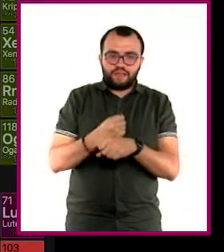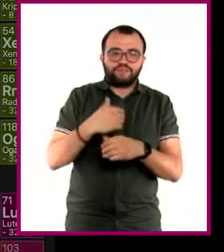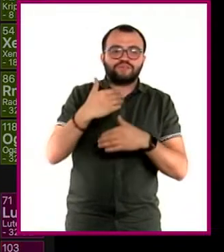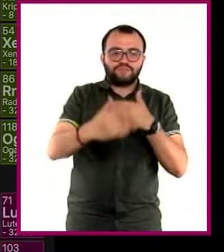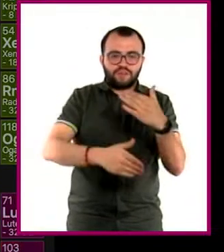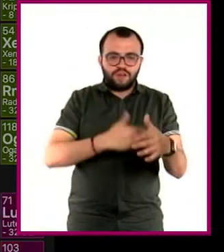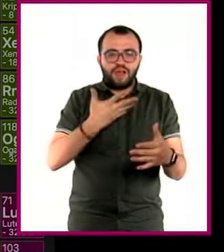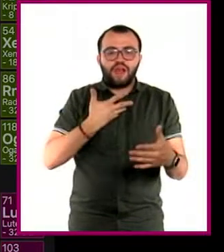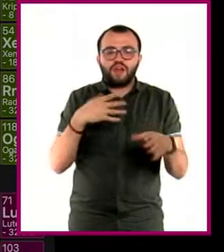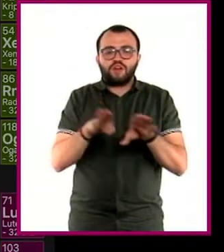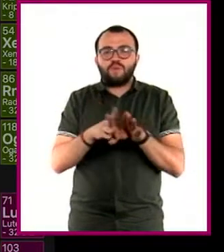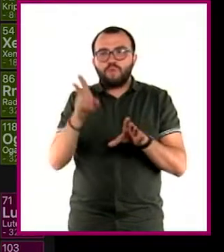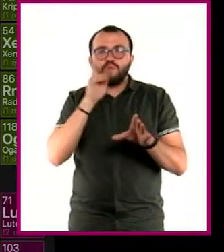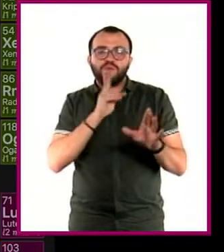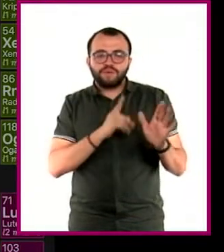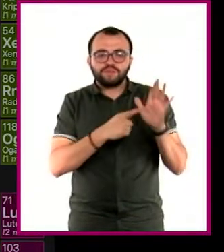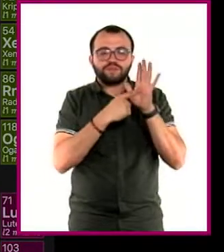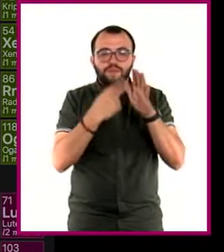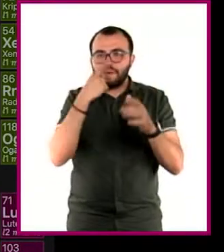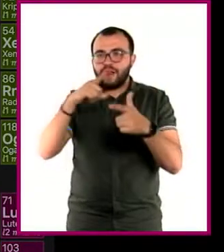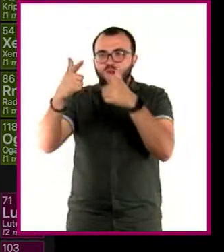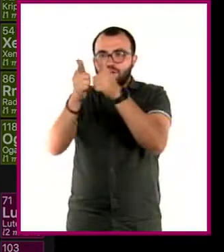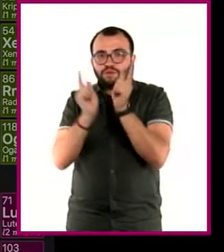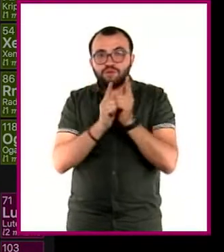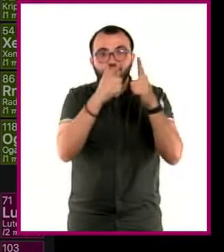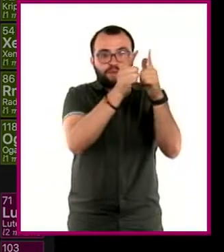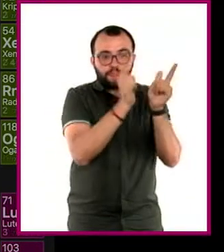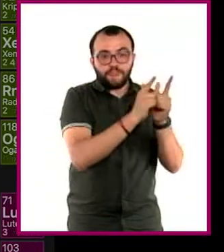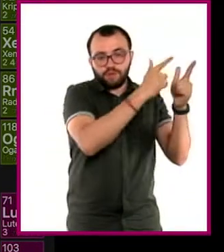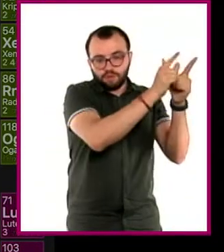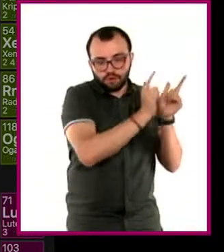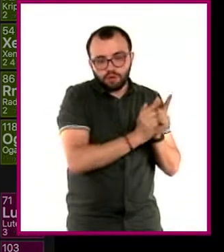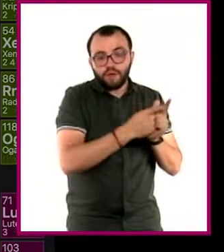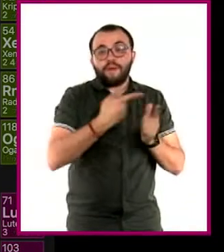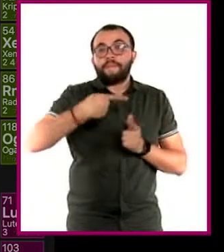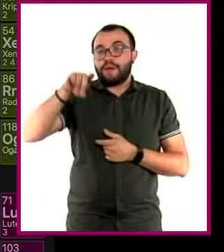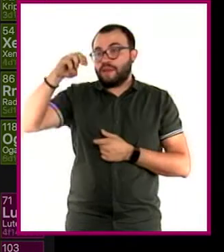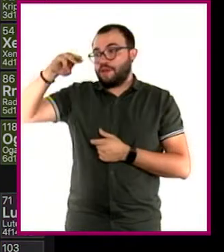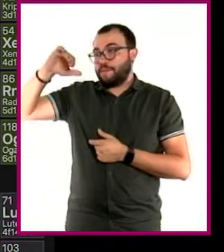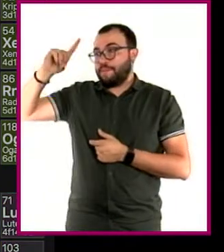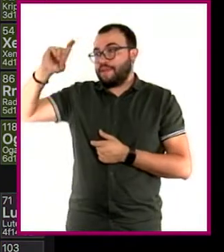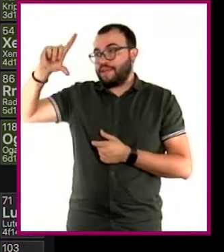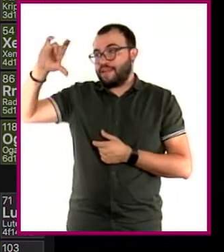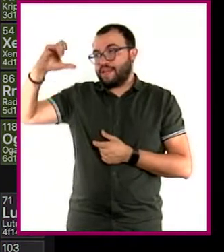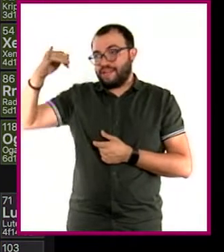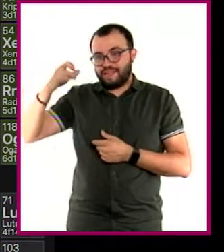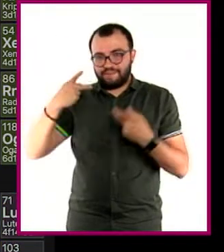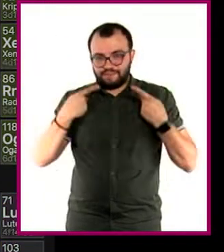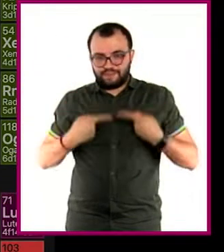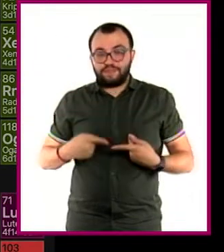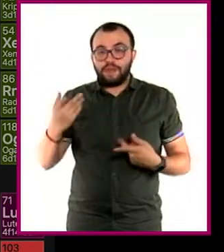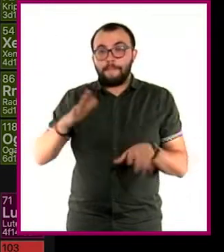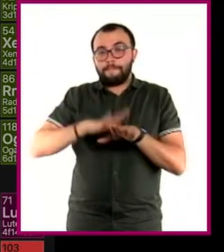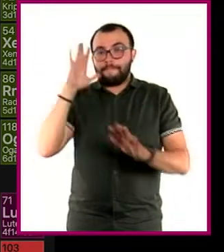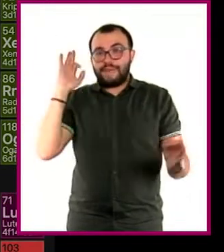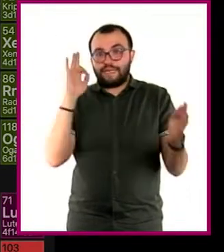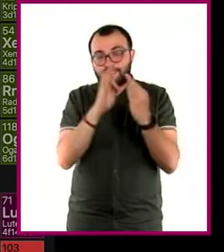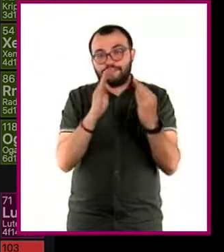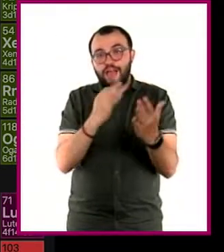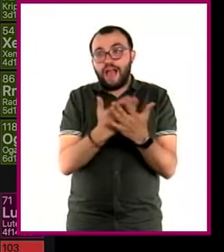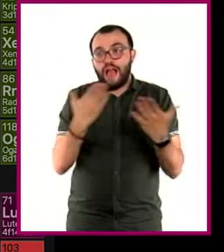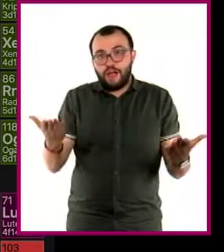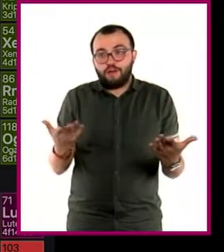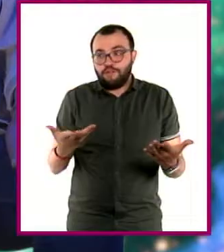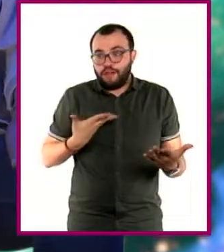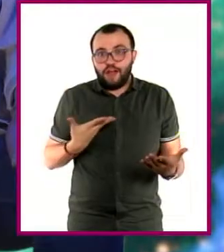para agrupar los elementos, sin embargo, la de Mendeleev fue la más acercada y la que actualmente es usada en todo